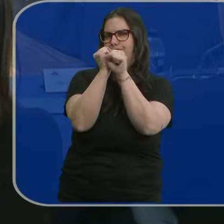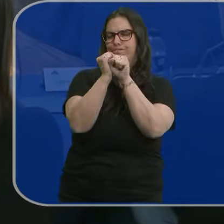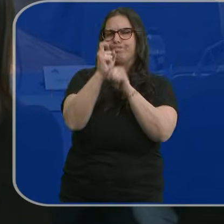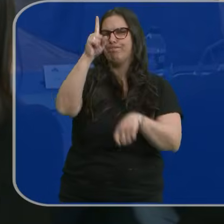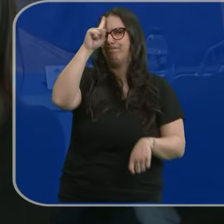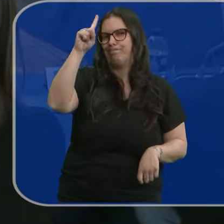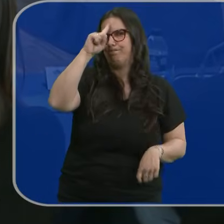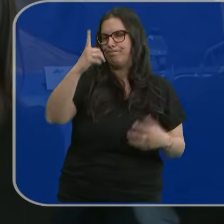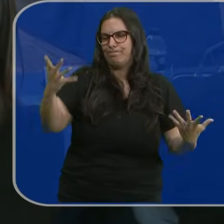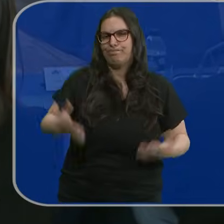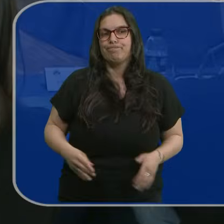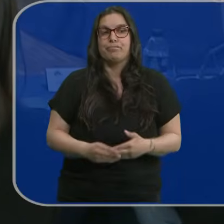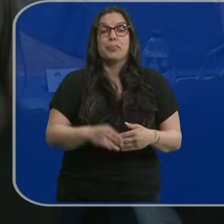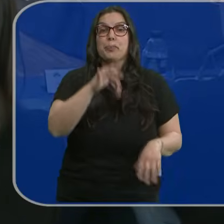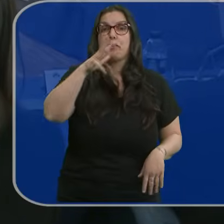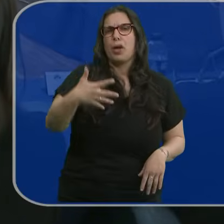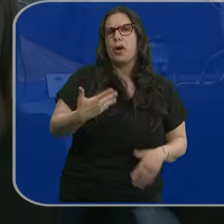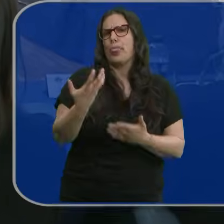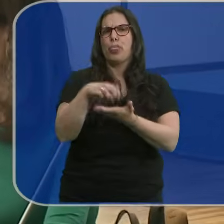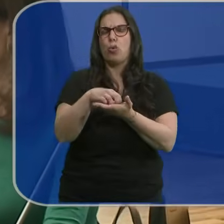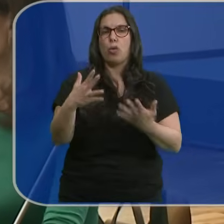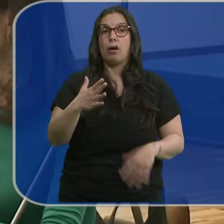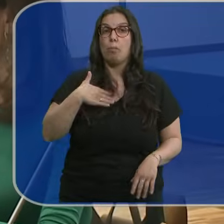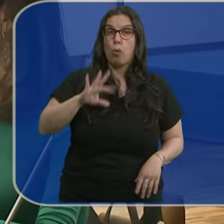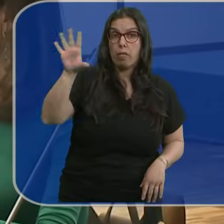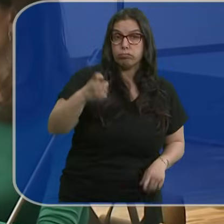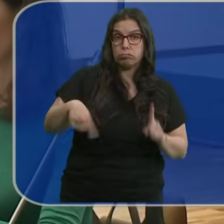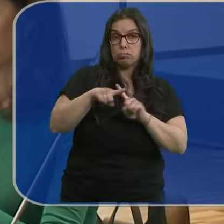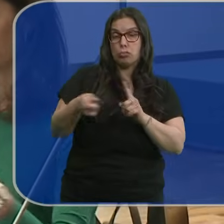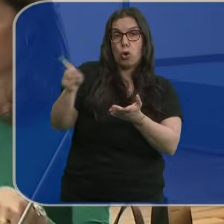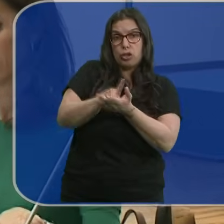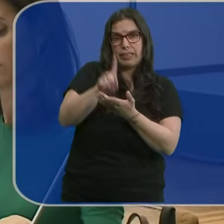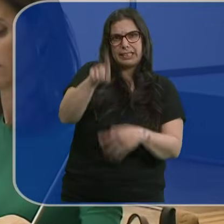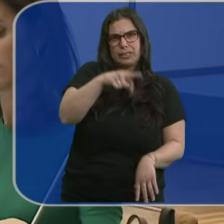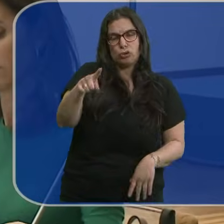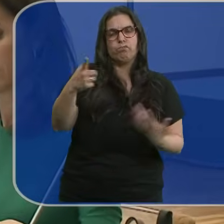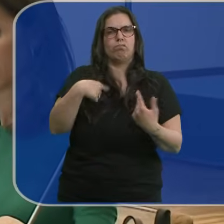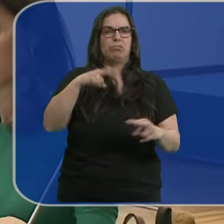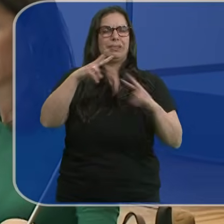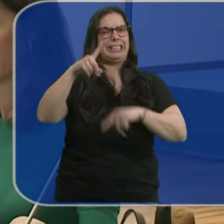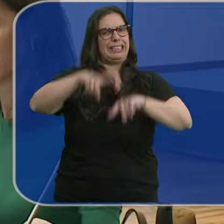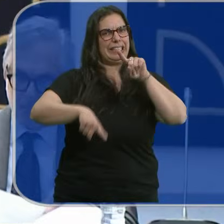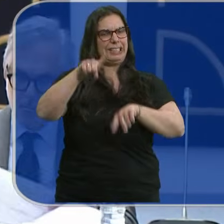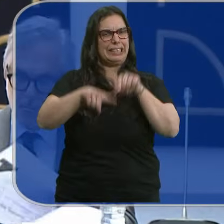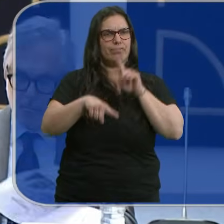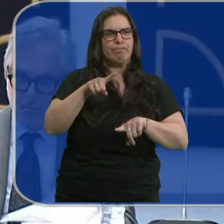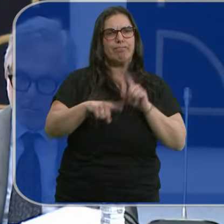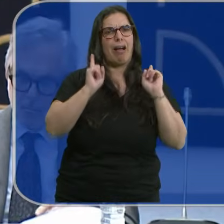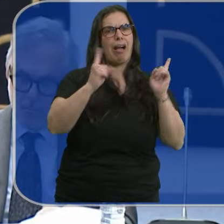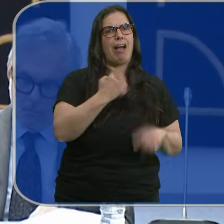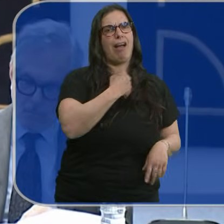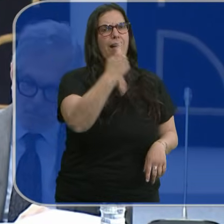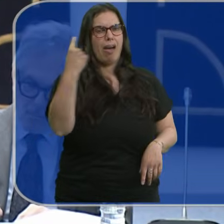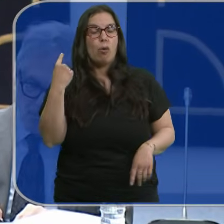hemos podido documentar. Ahora la pregunta es, ¿se pueden recuperar esas obras de arte? La respuesta es compleja y depende de cada